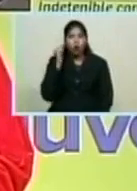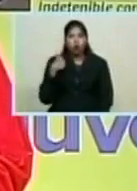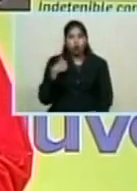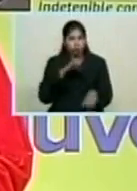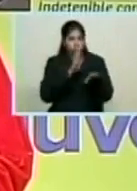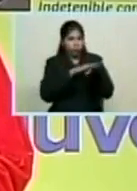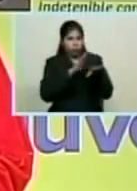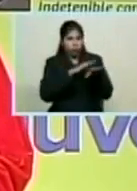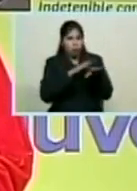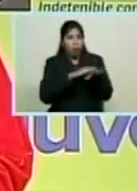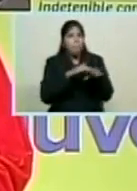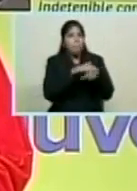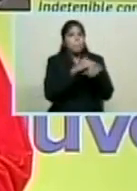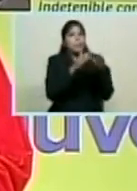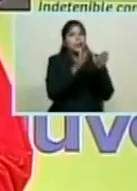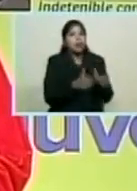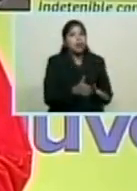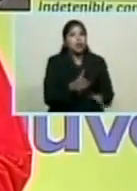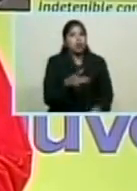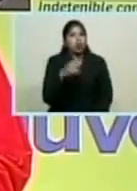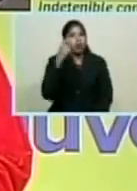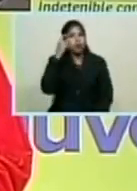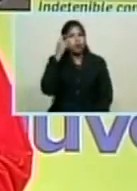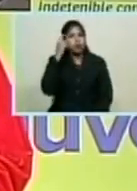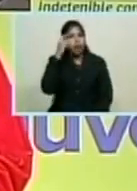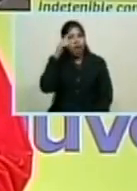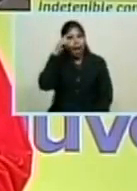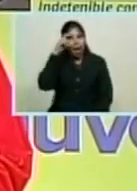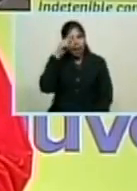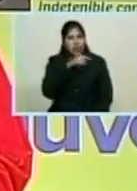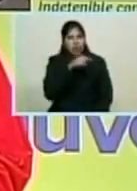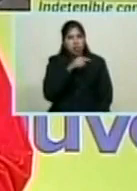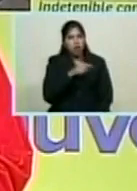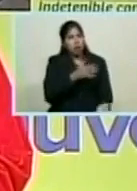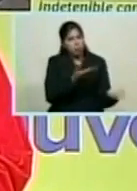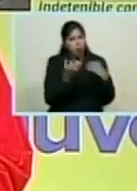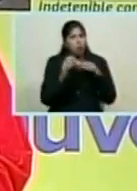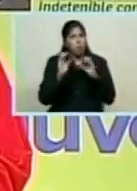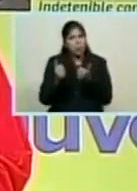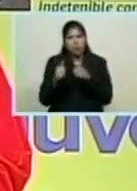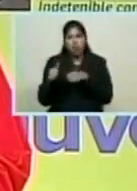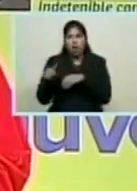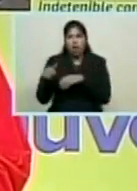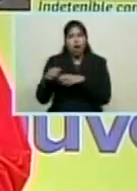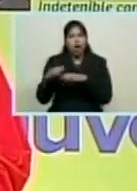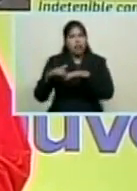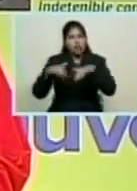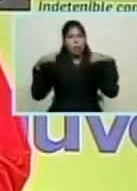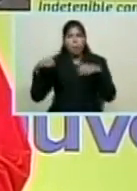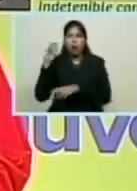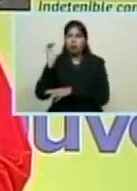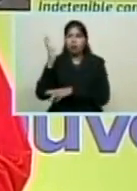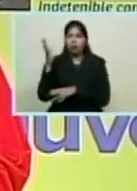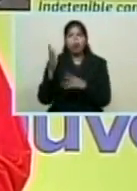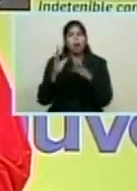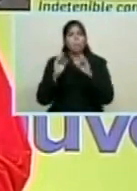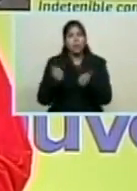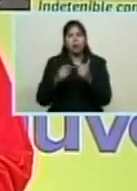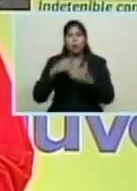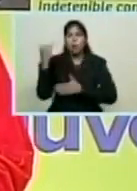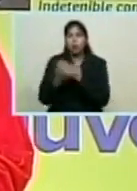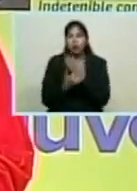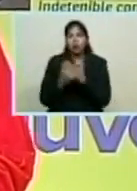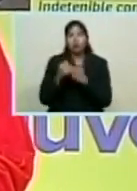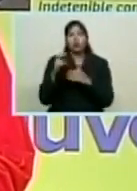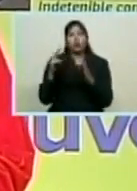al ministro Elías Agua, vamos a convocar una gran asamblea para que arranque el proceso popular de elaboración del